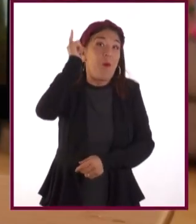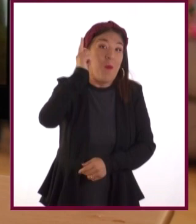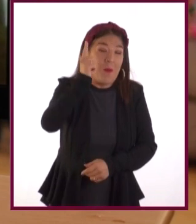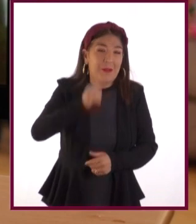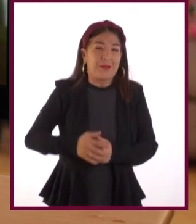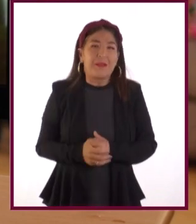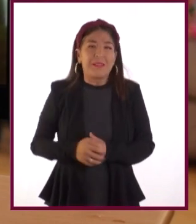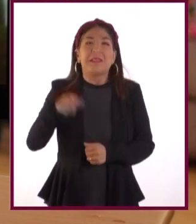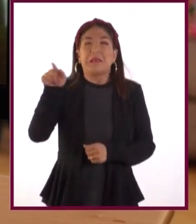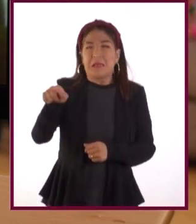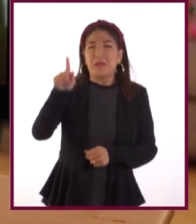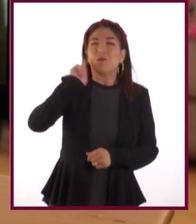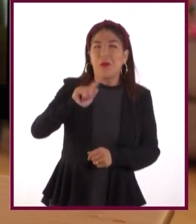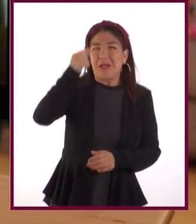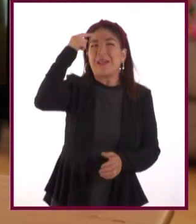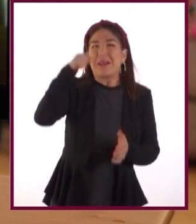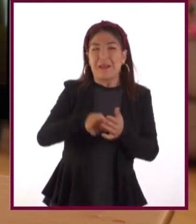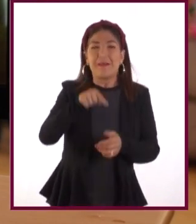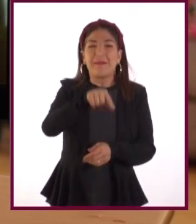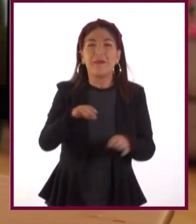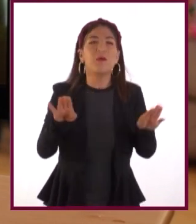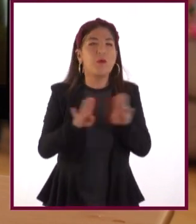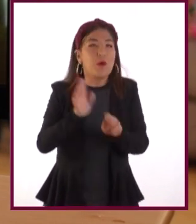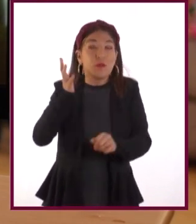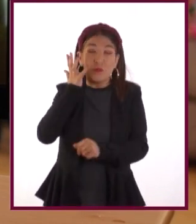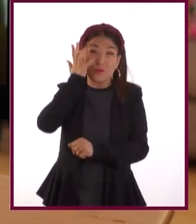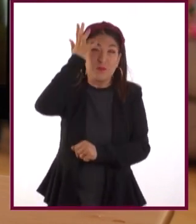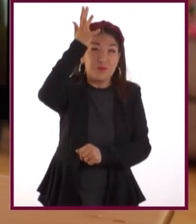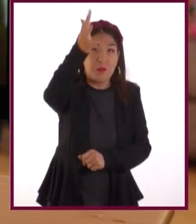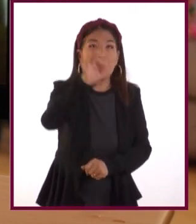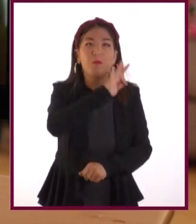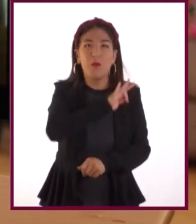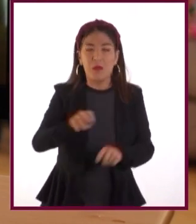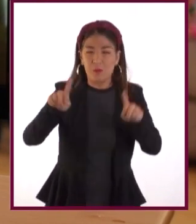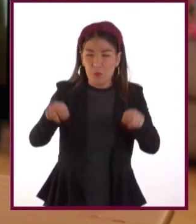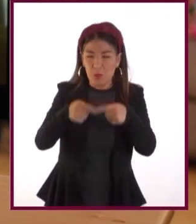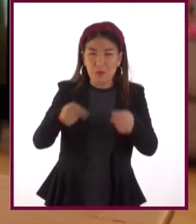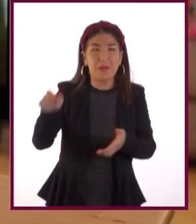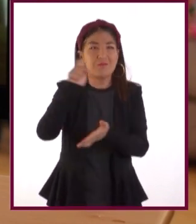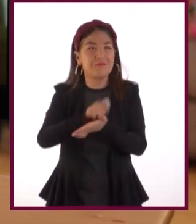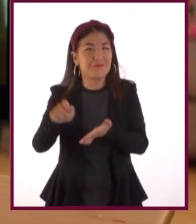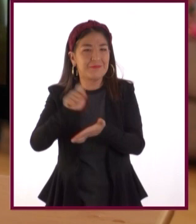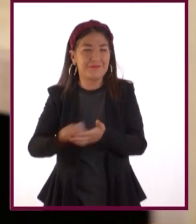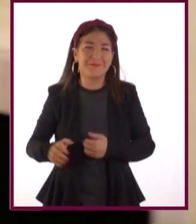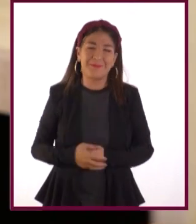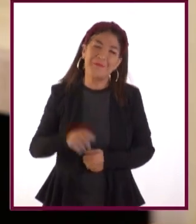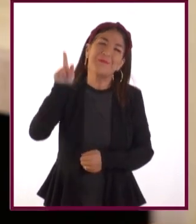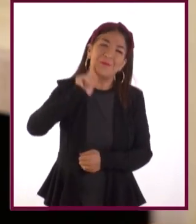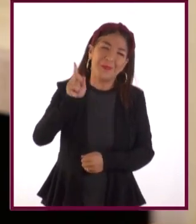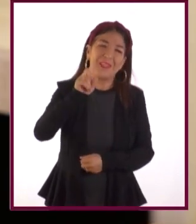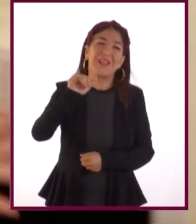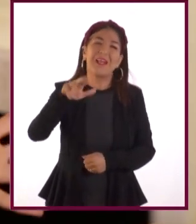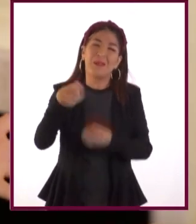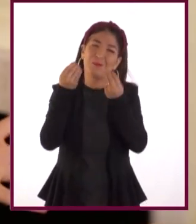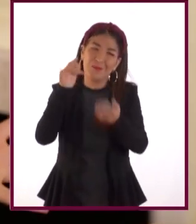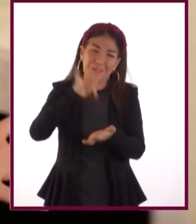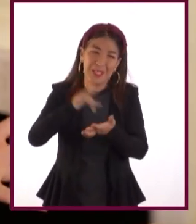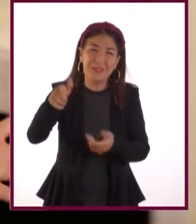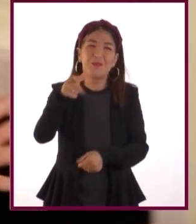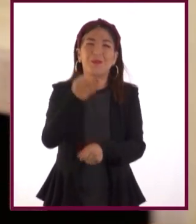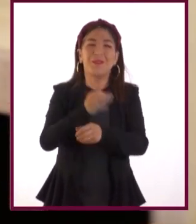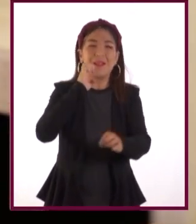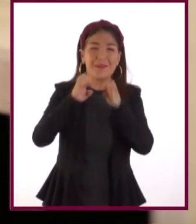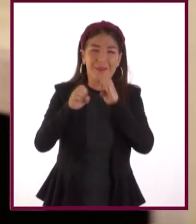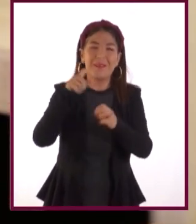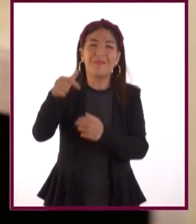decía que ojalá que ella creía que estas máquinas algún día podrían escribir música. Diana, de verdad muchísimas gracias por